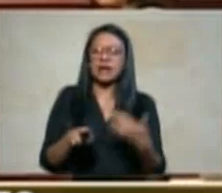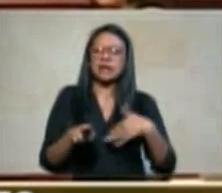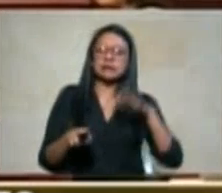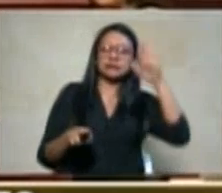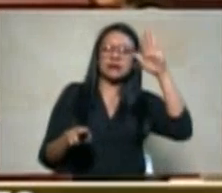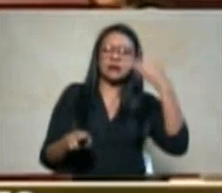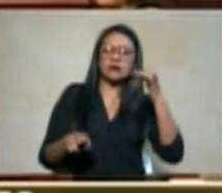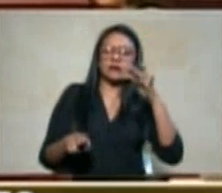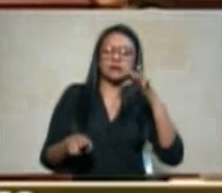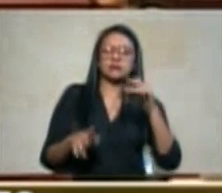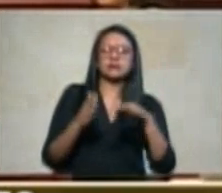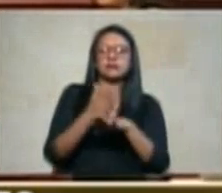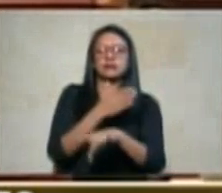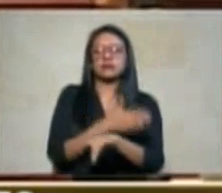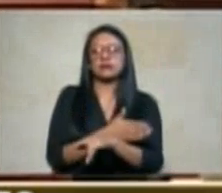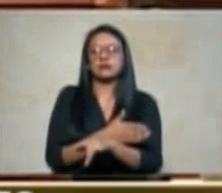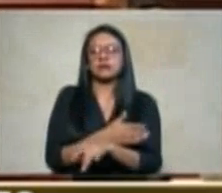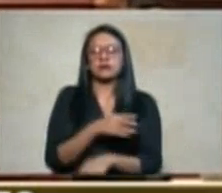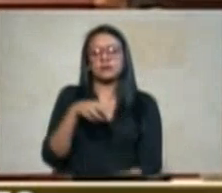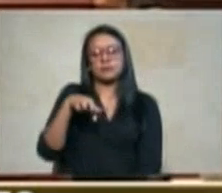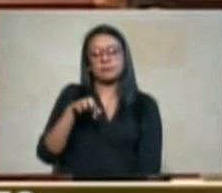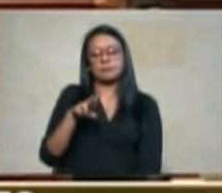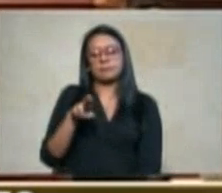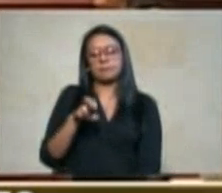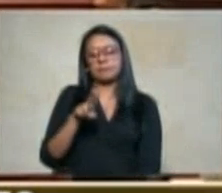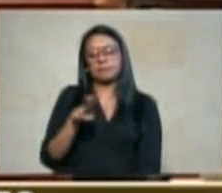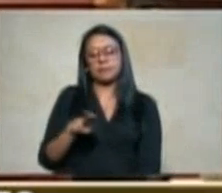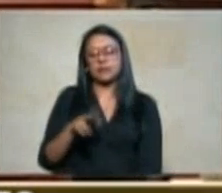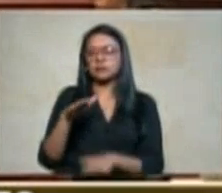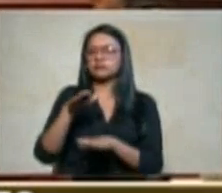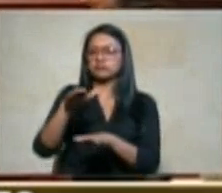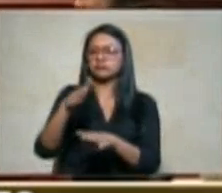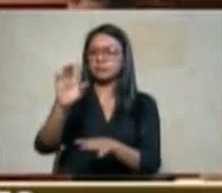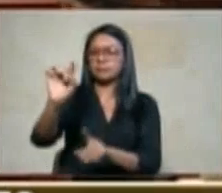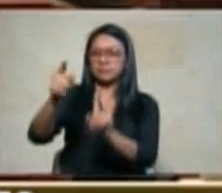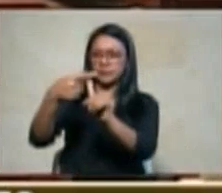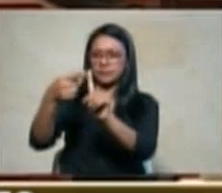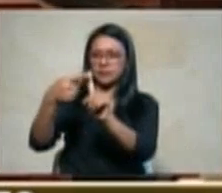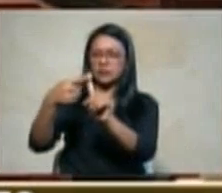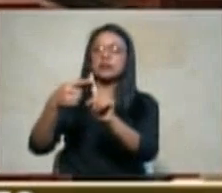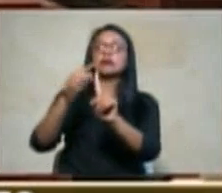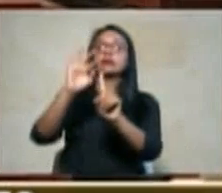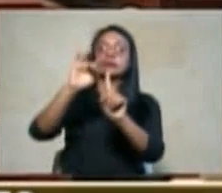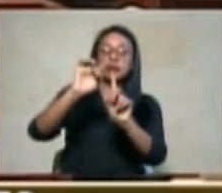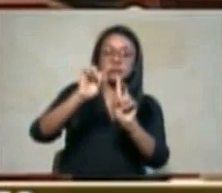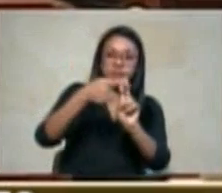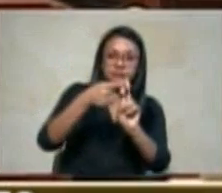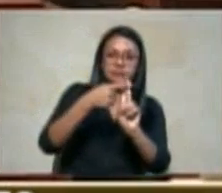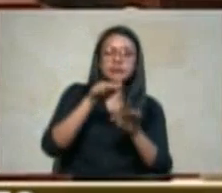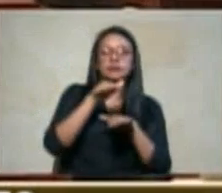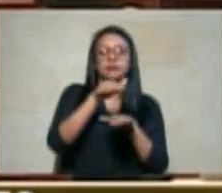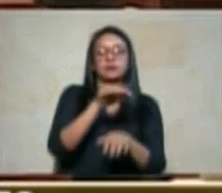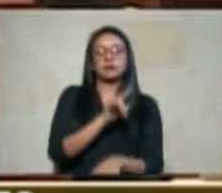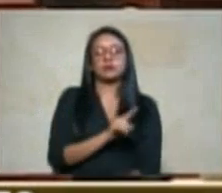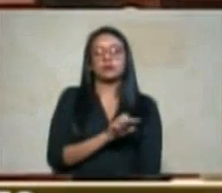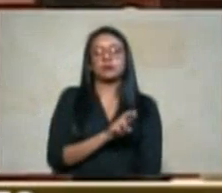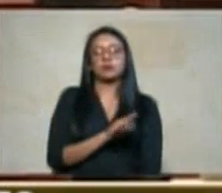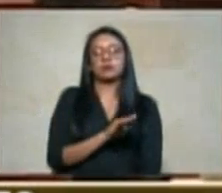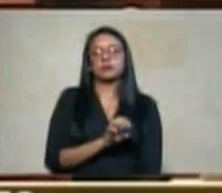hecho uso de la palabra, el representante Pérez no. Entonces, representante Pérez, usted primero, y luego le damos la palabra al representante Alirio